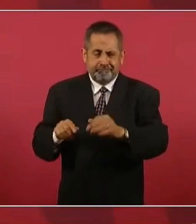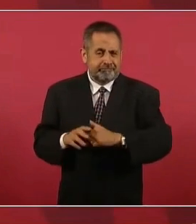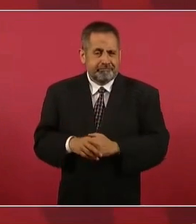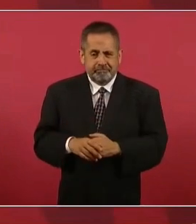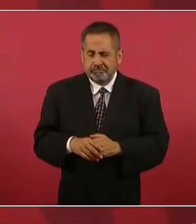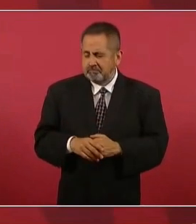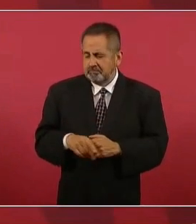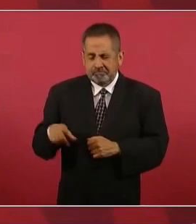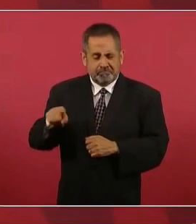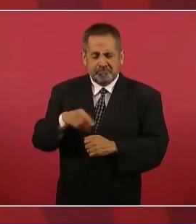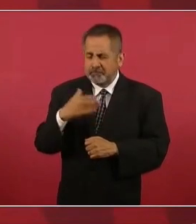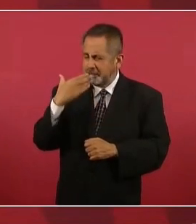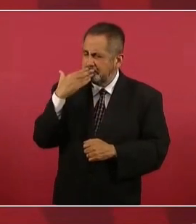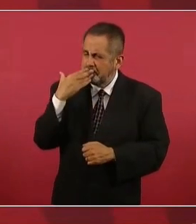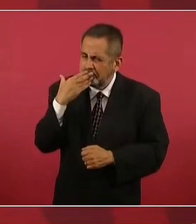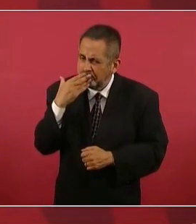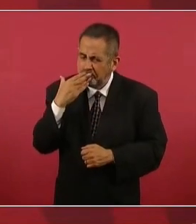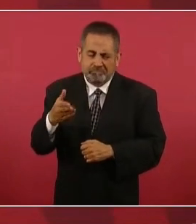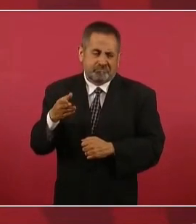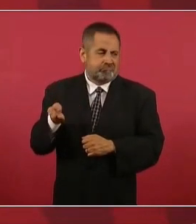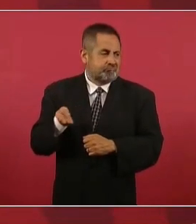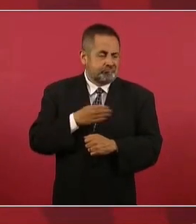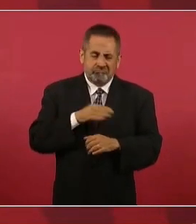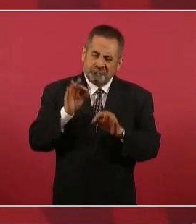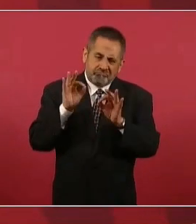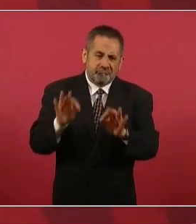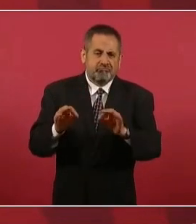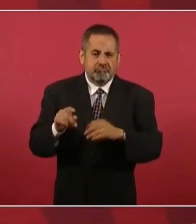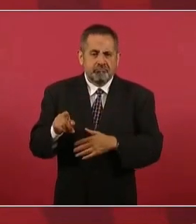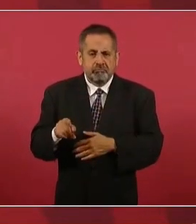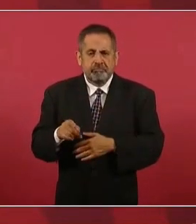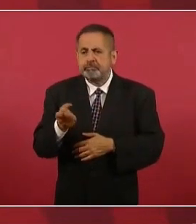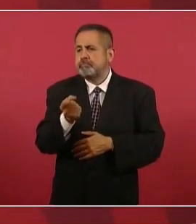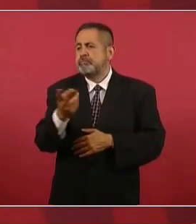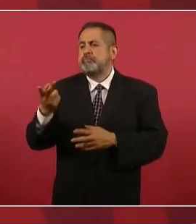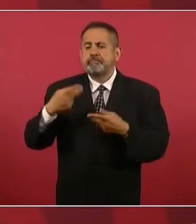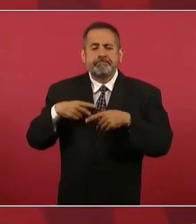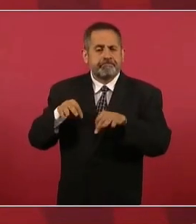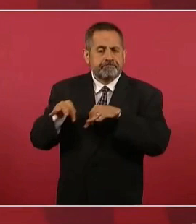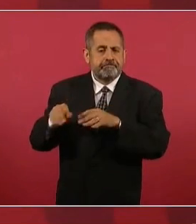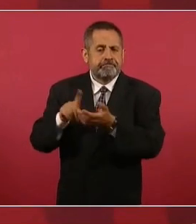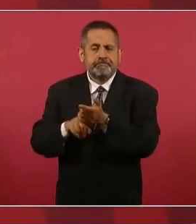se han portado muy bien, sean oficinistas,